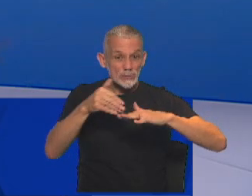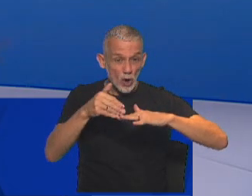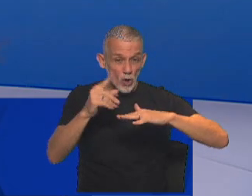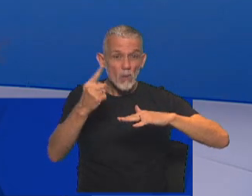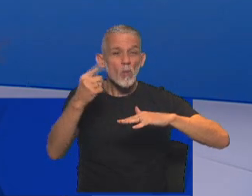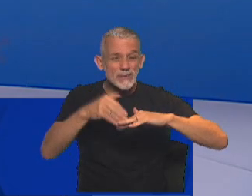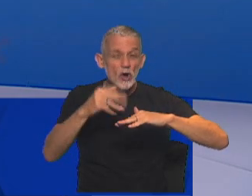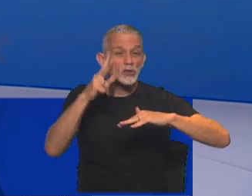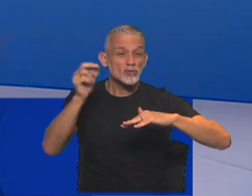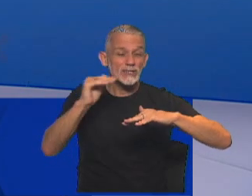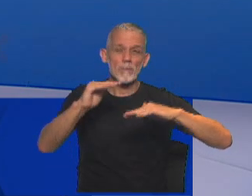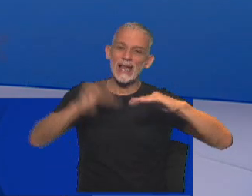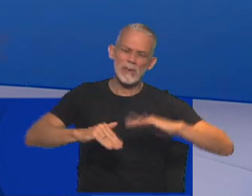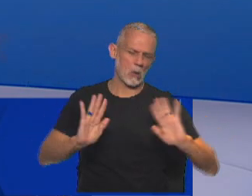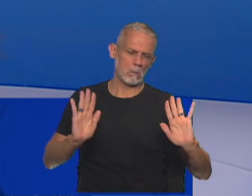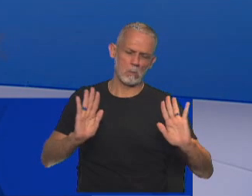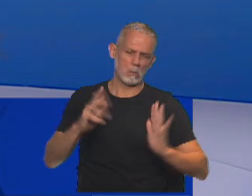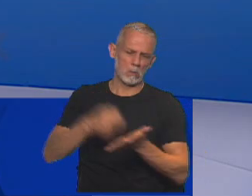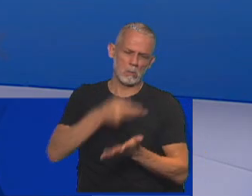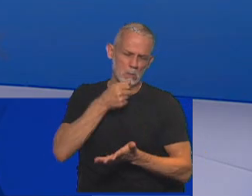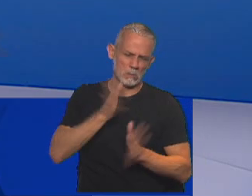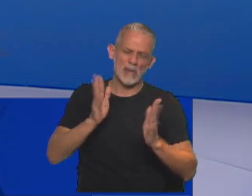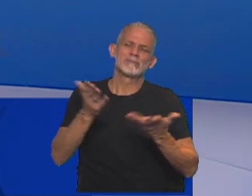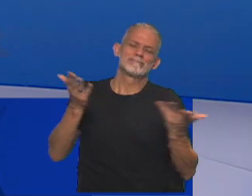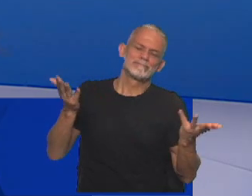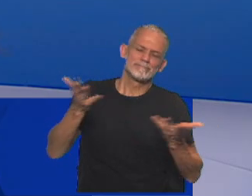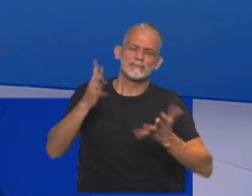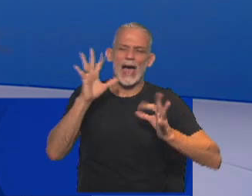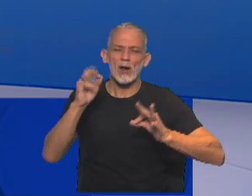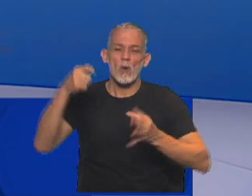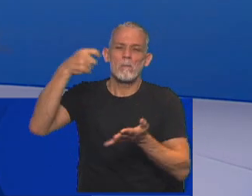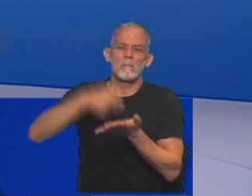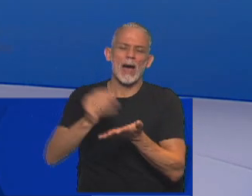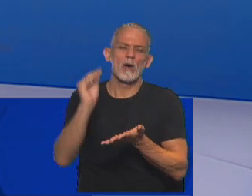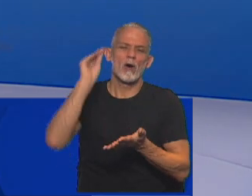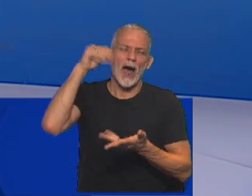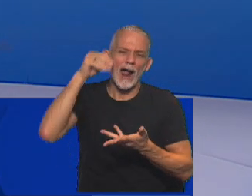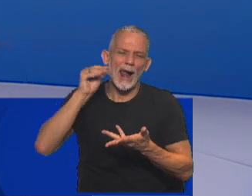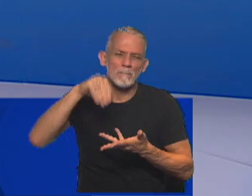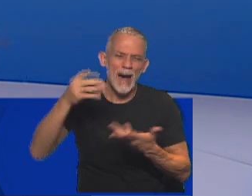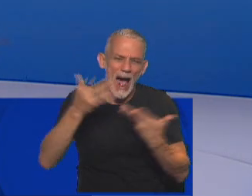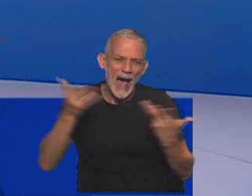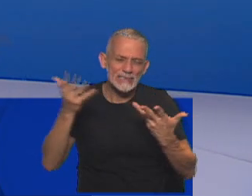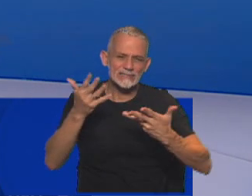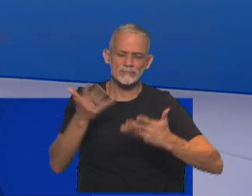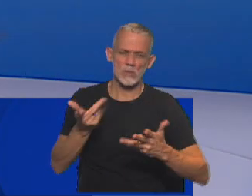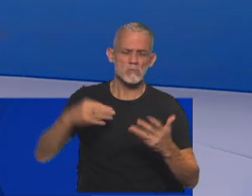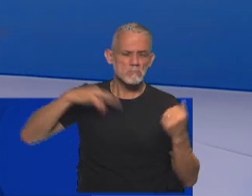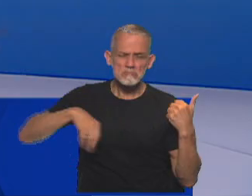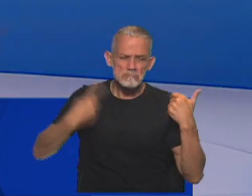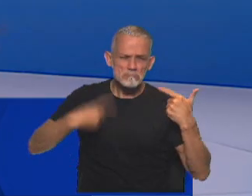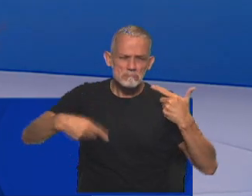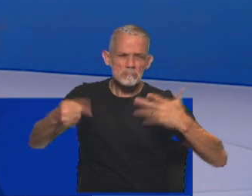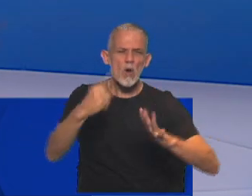ganancias. Podría haber alguna situación particular de que tenga algún pago adicional o algo que alguien que tiene regularmente